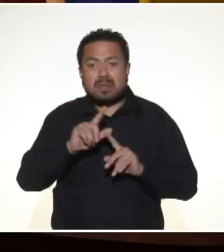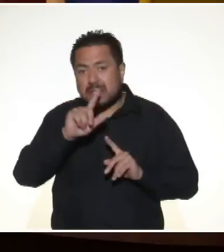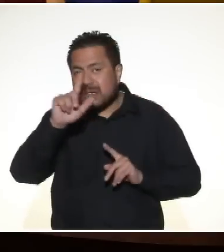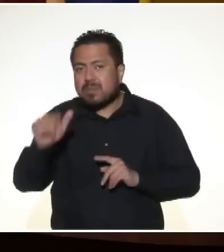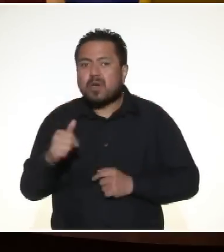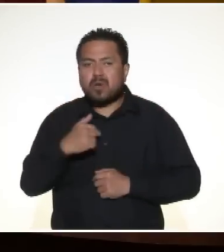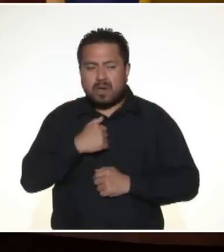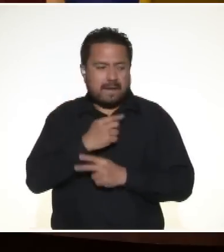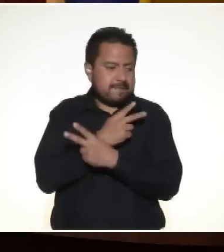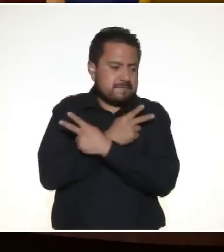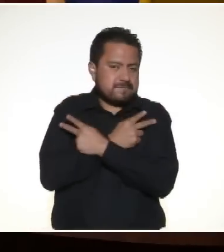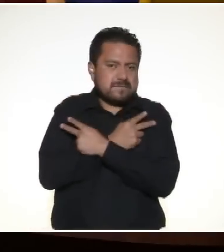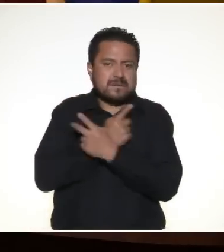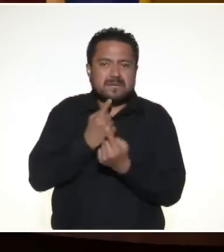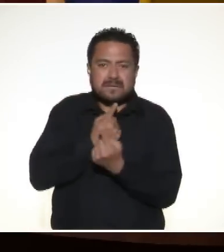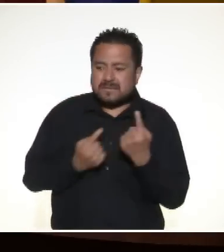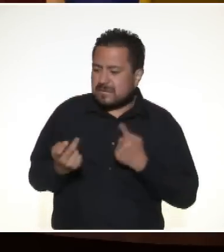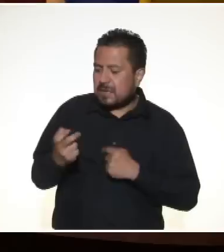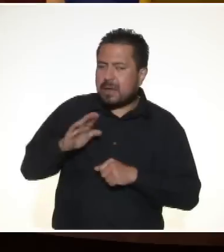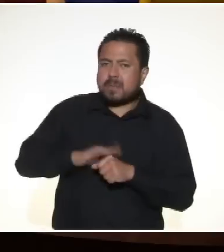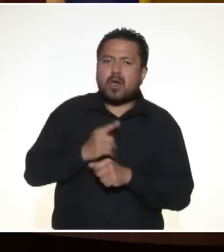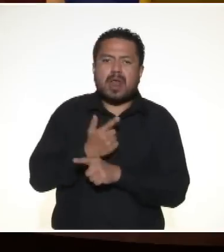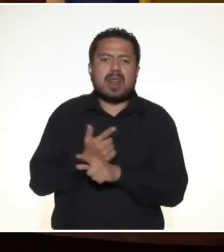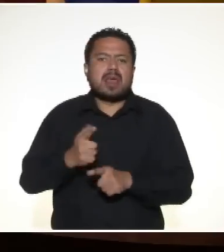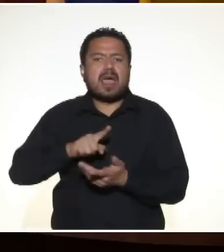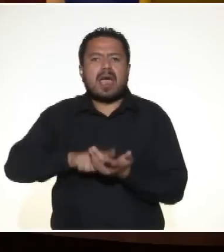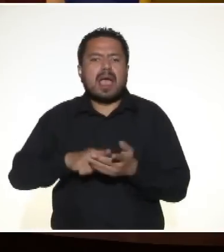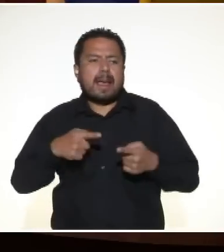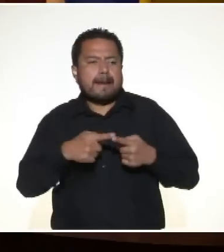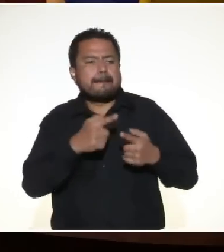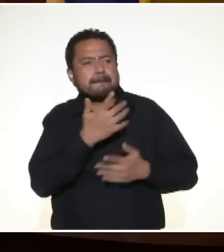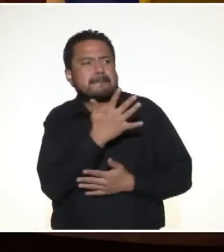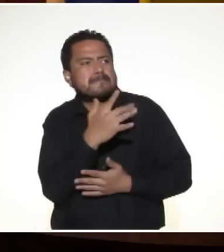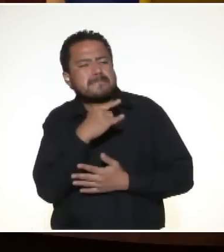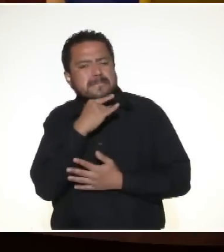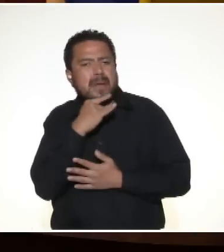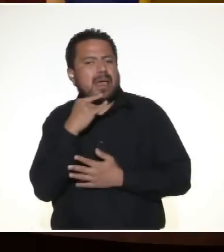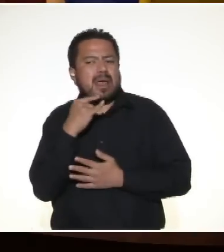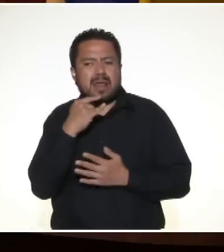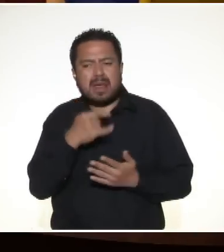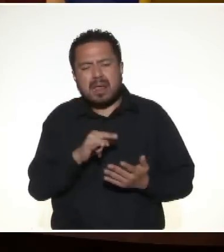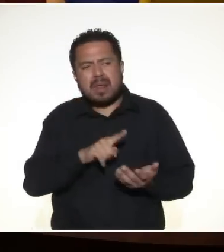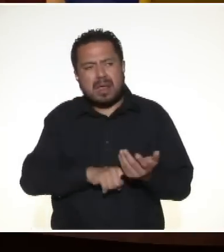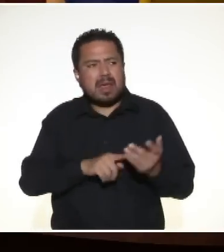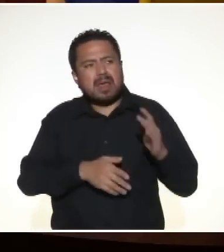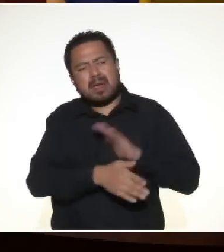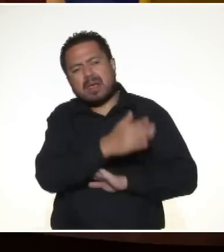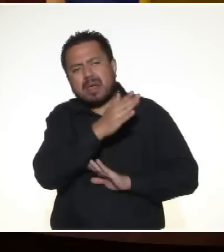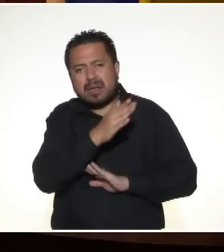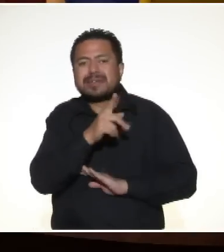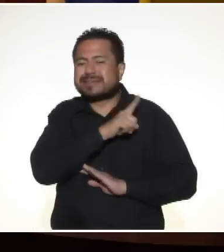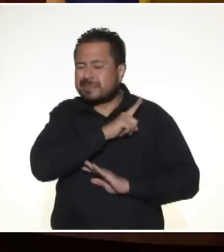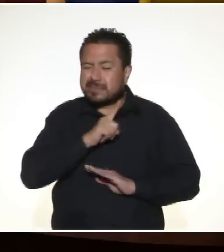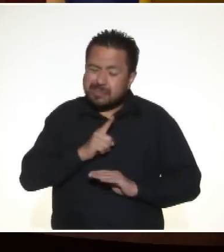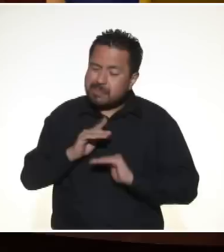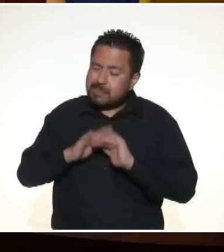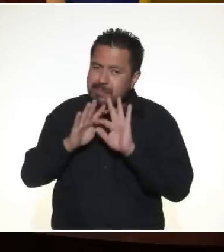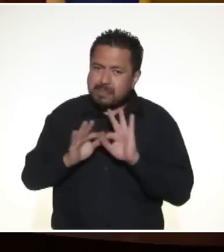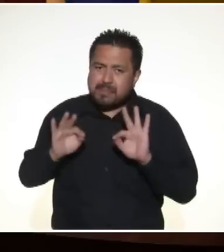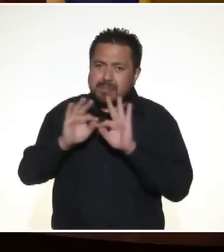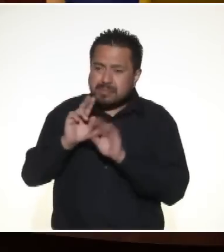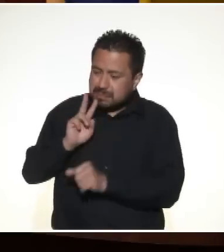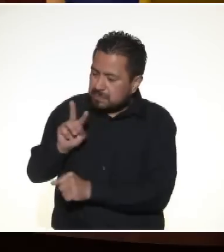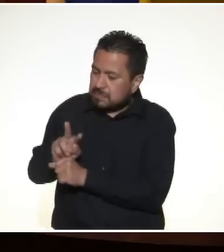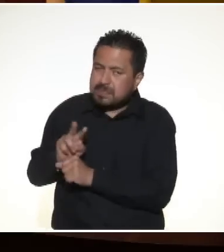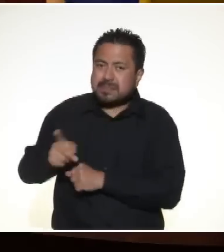yo tengo vacaciones de los niños porque ellos están libres en el parque. No, o sea, es indispensable la supervisión porque